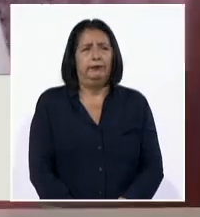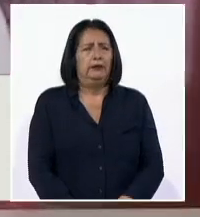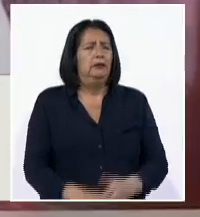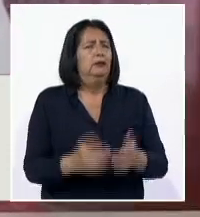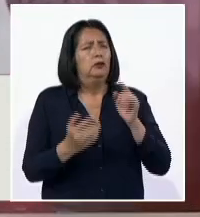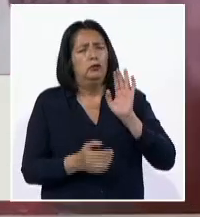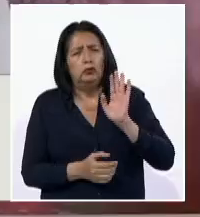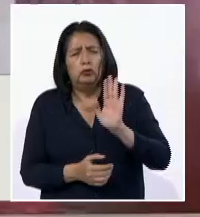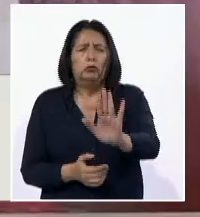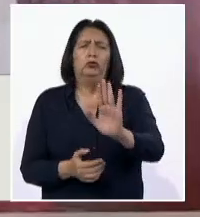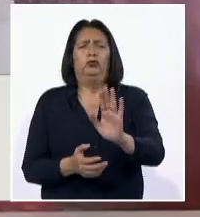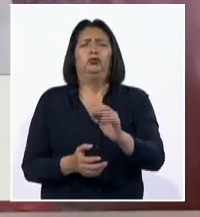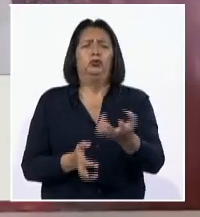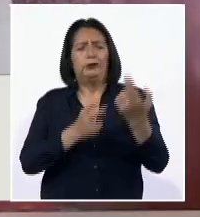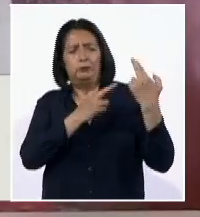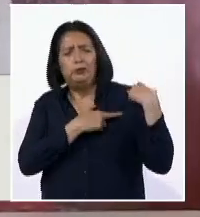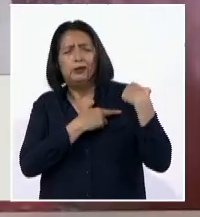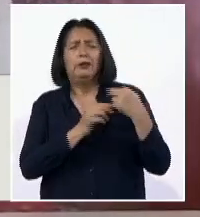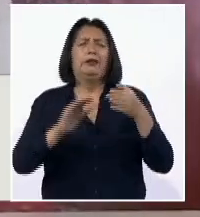que con su actuación responsable,